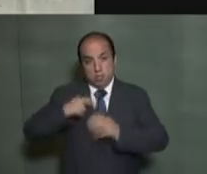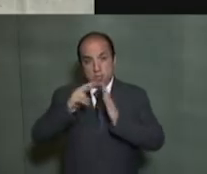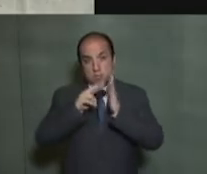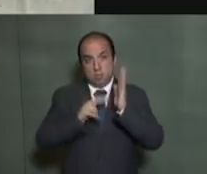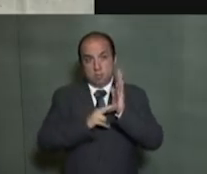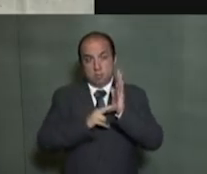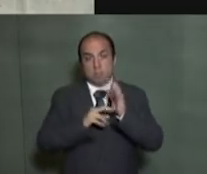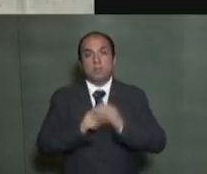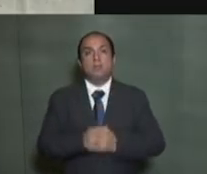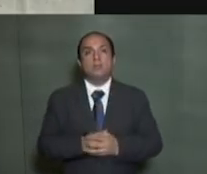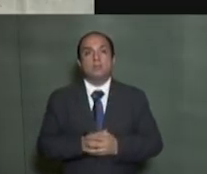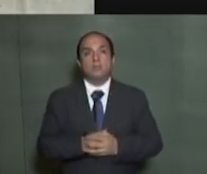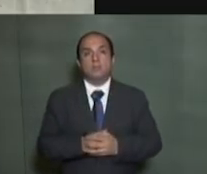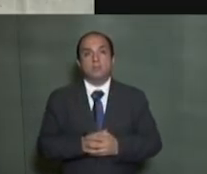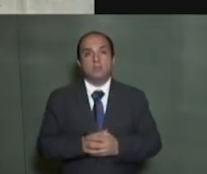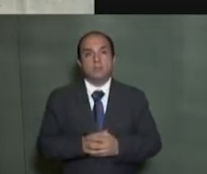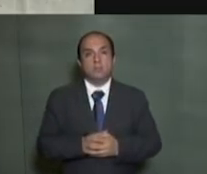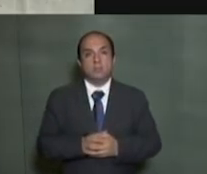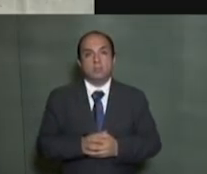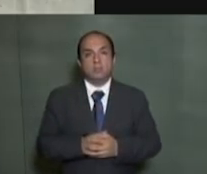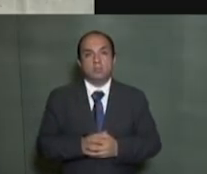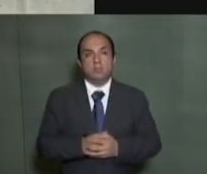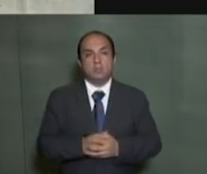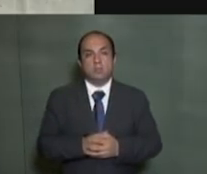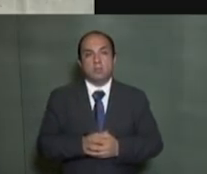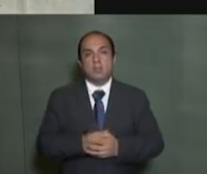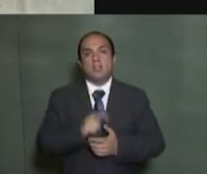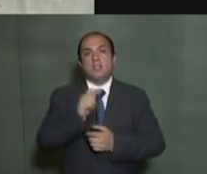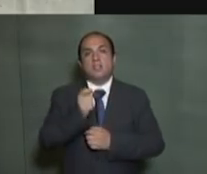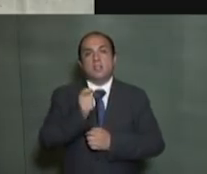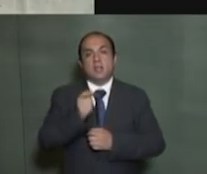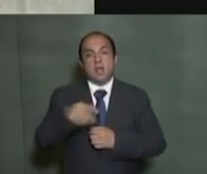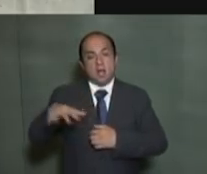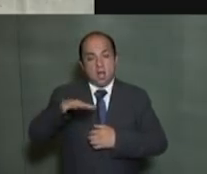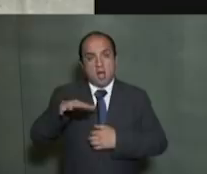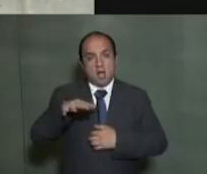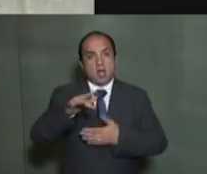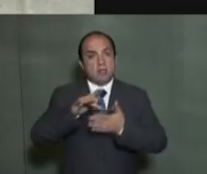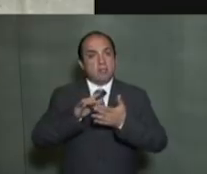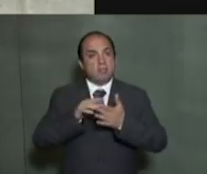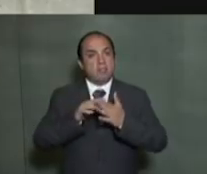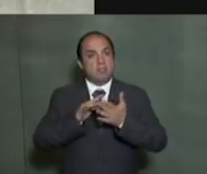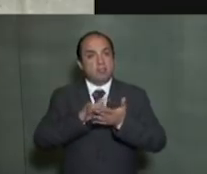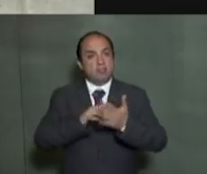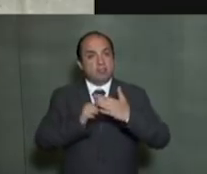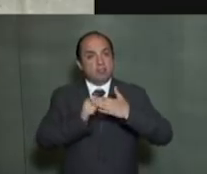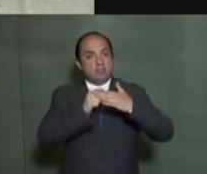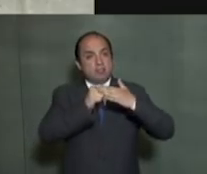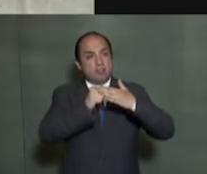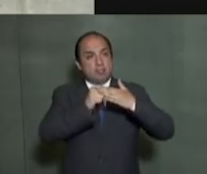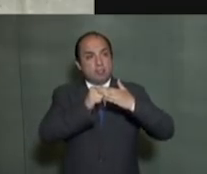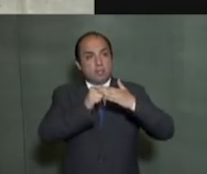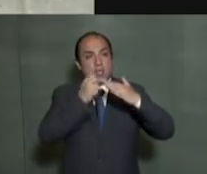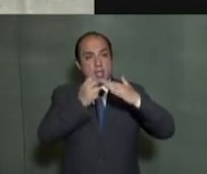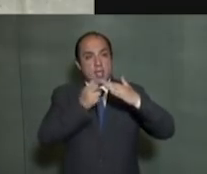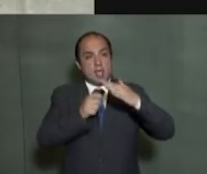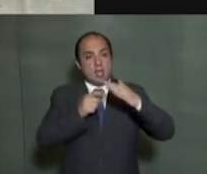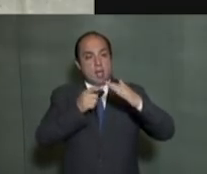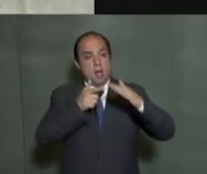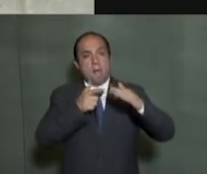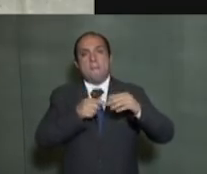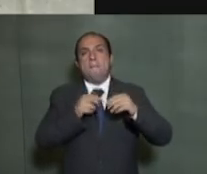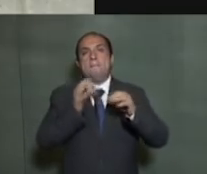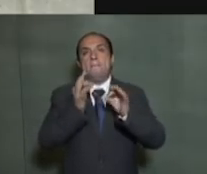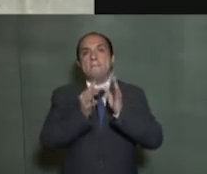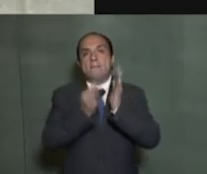la reglamentación vigente, sino que por tratarse de estructuras simplemente apoyadas, pues esa soldadura justamente está en la